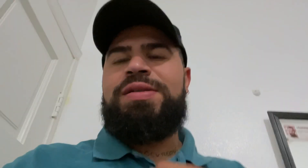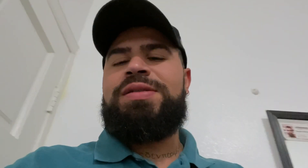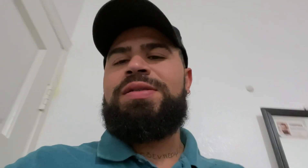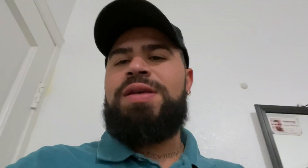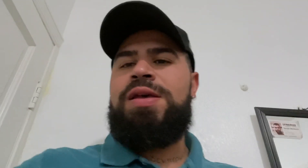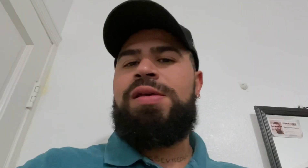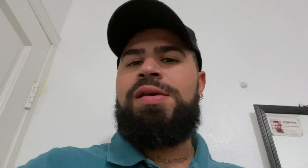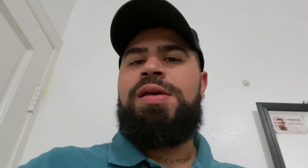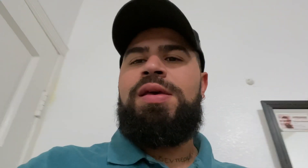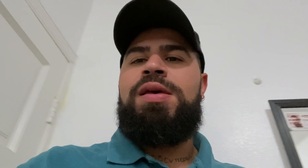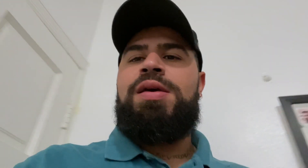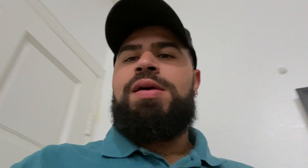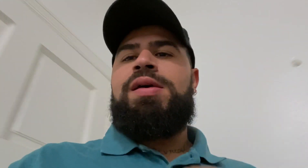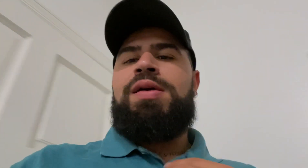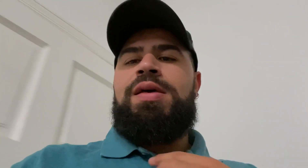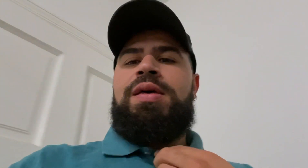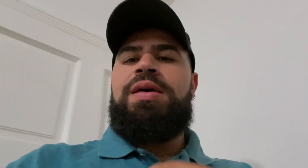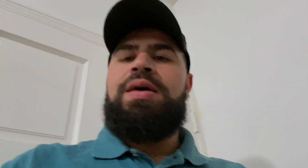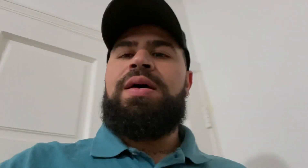Felicidades